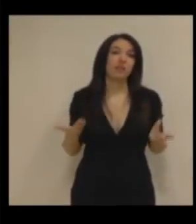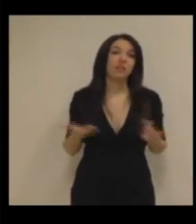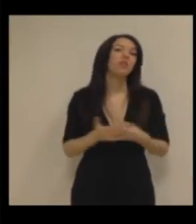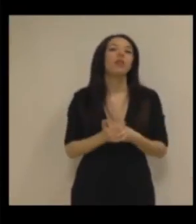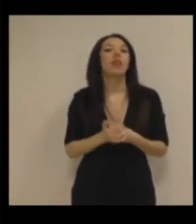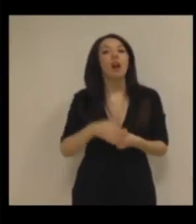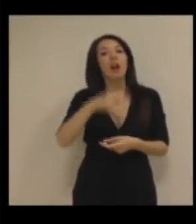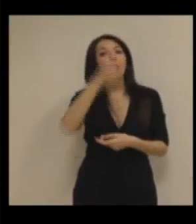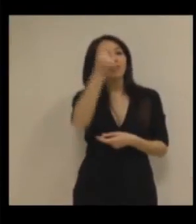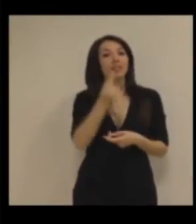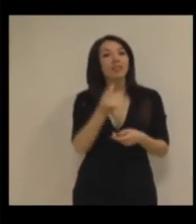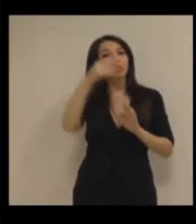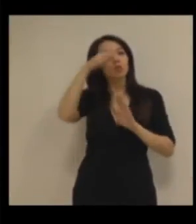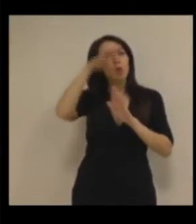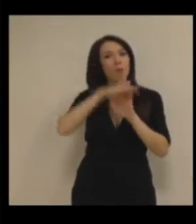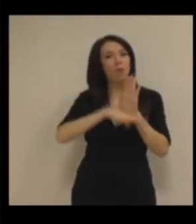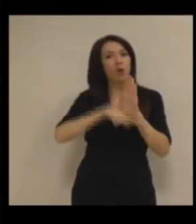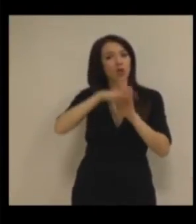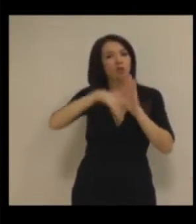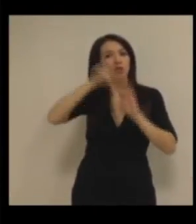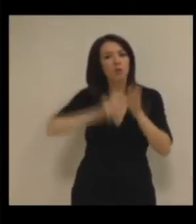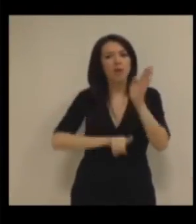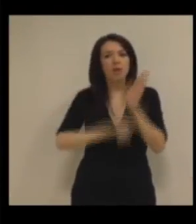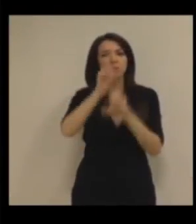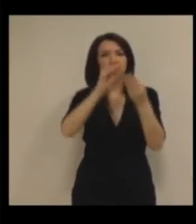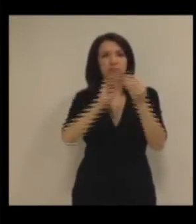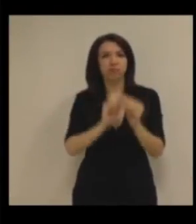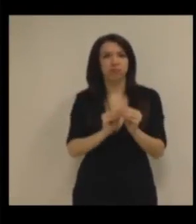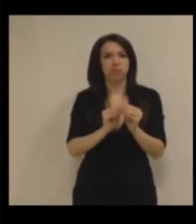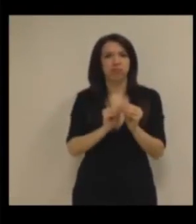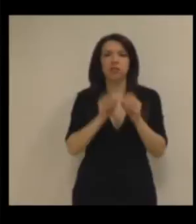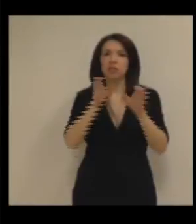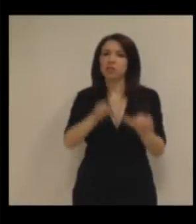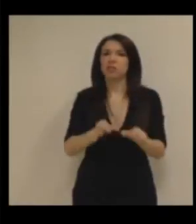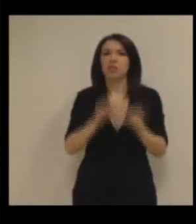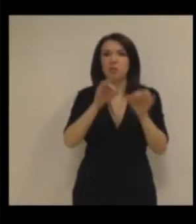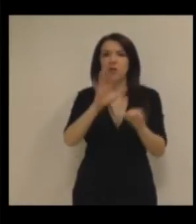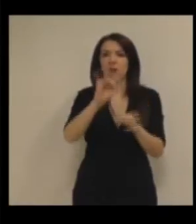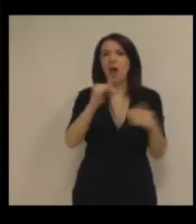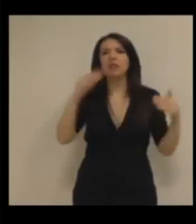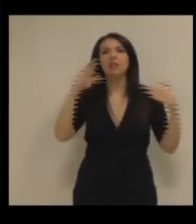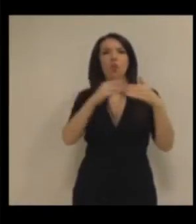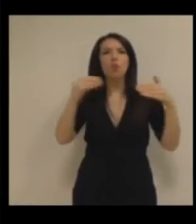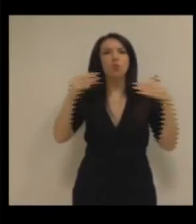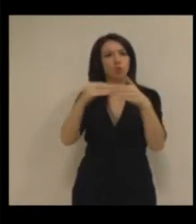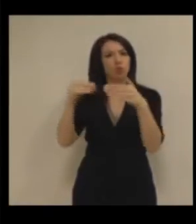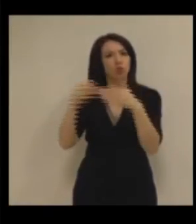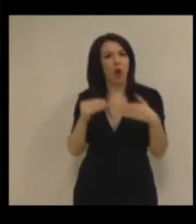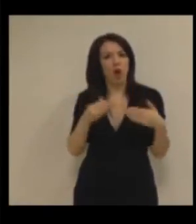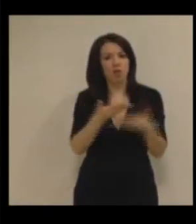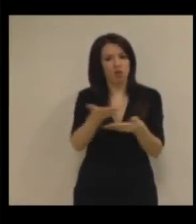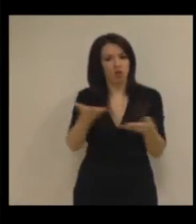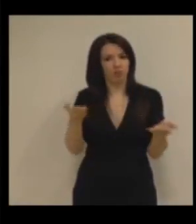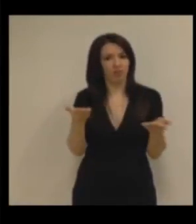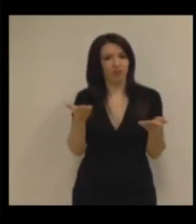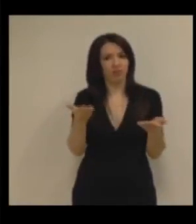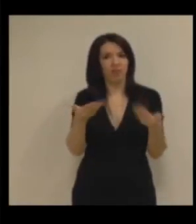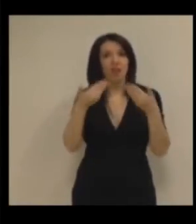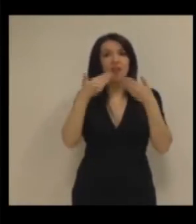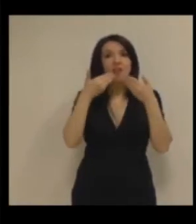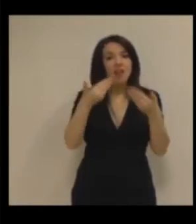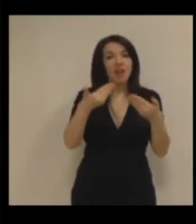Para el diseño del proyecto y su desarrollo hemos contado en todo momento con los usuarios a través de